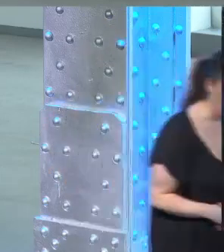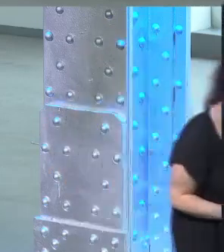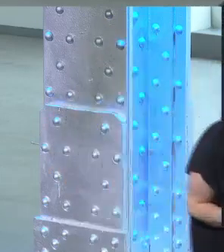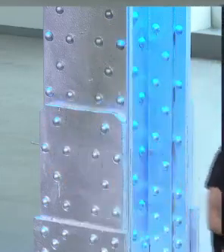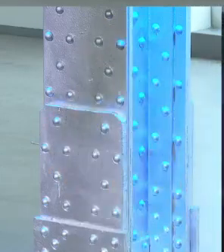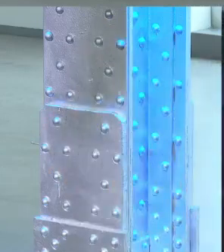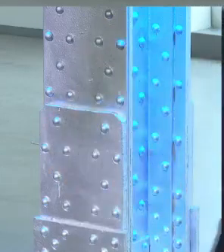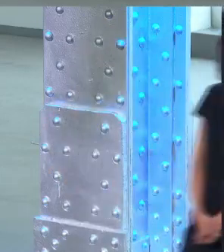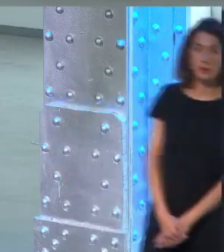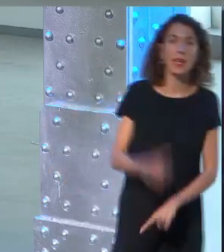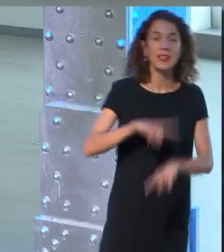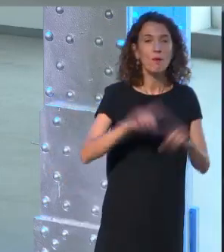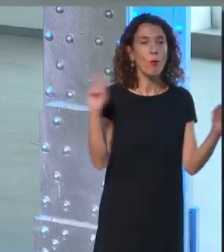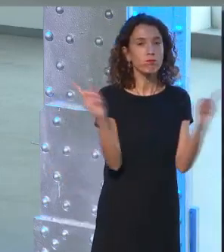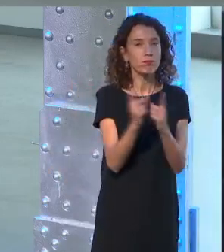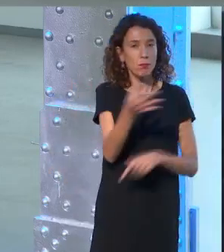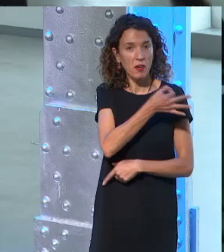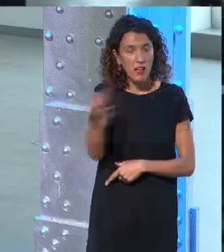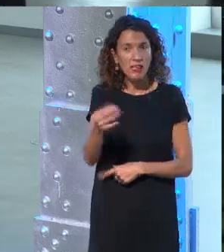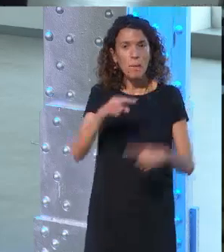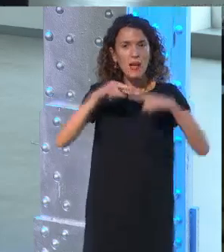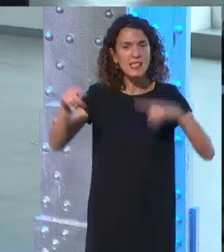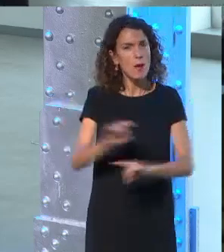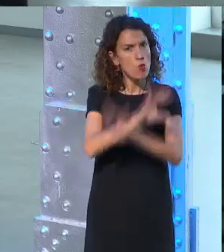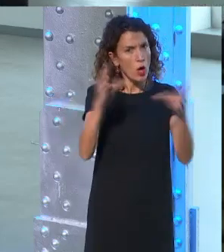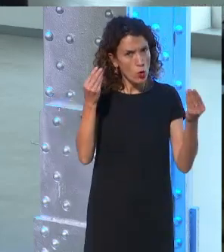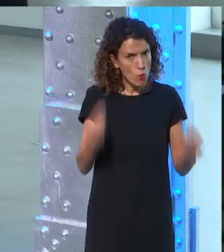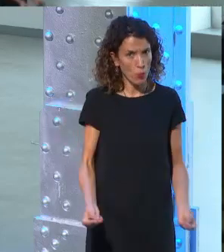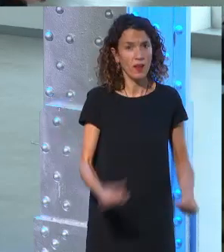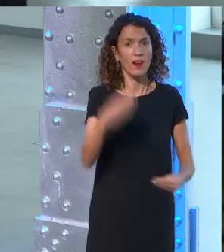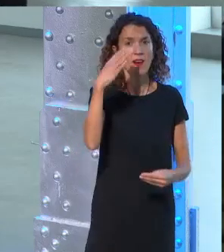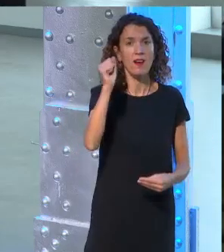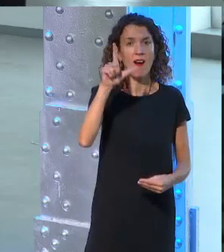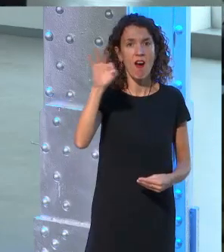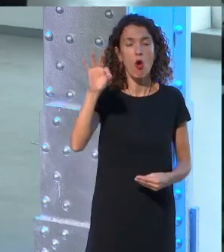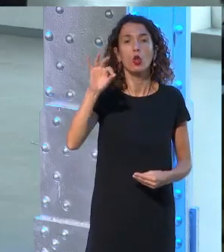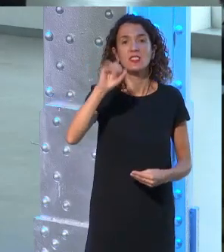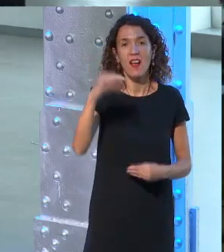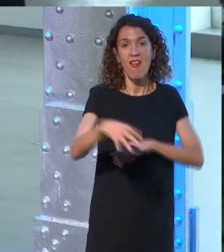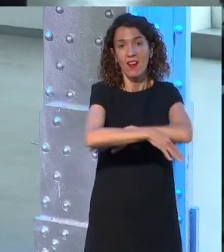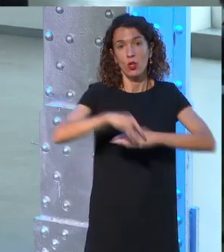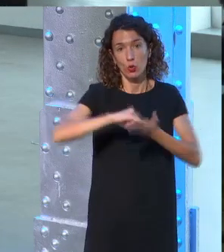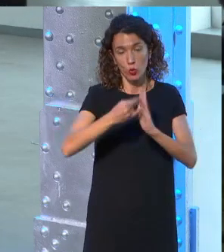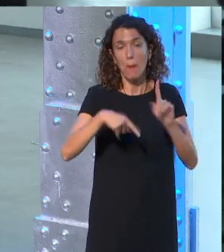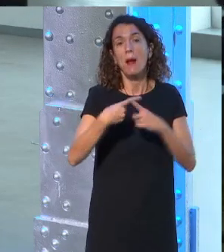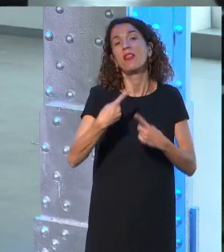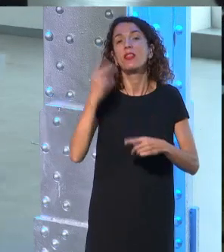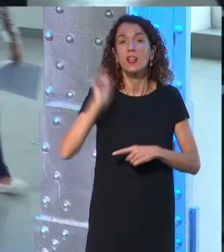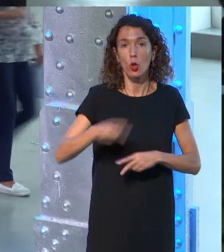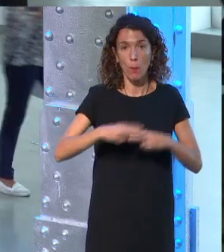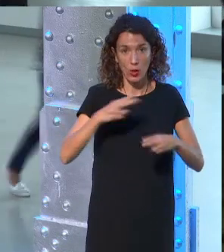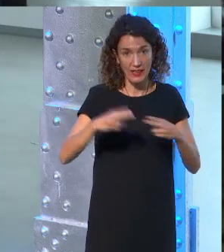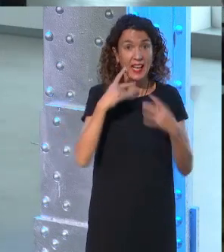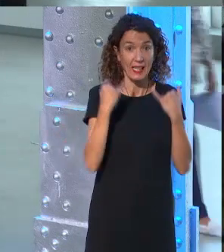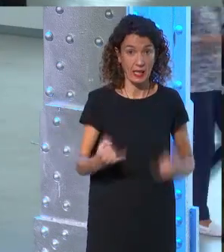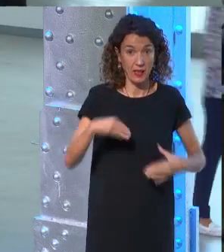tiempo y con unos mensajes absolutamente clarísimos. Carlos Allé, como les decía, es ingeniero industrial y director de políticas